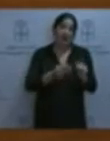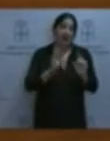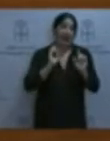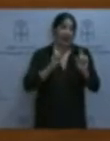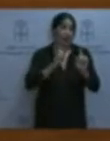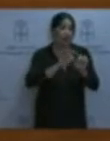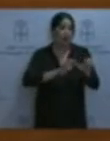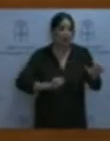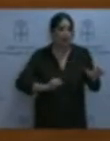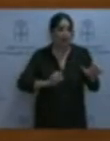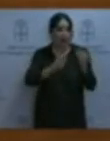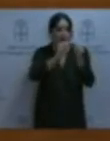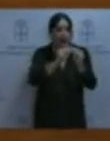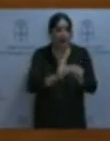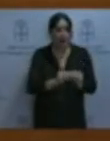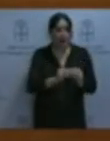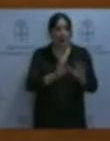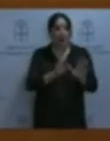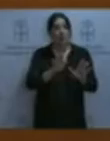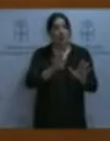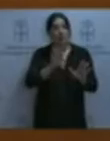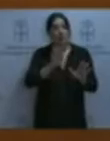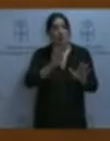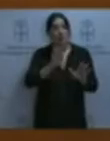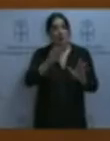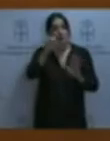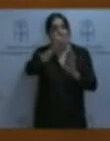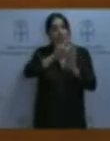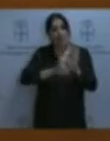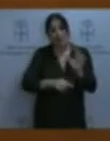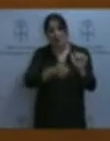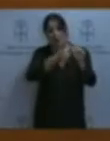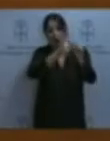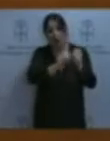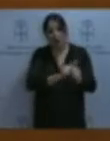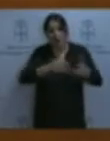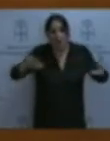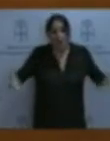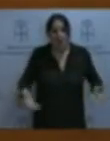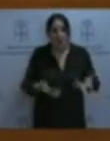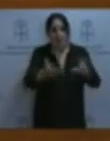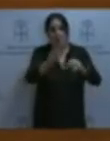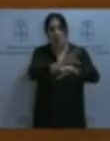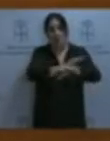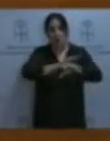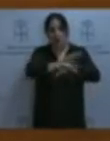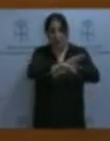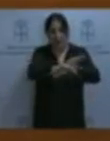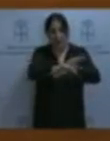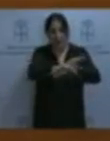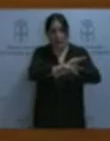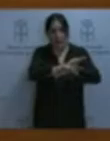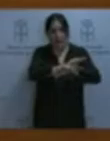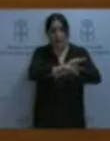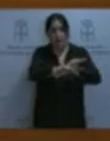casos sin que el que debía haber sido el principal inventario de referencia promovido por la Administración pública estuviera en condiciones